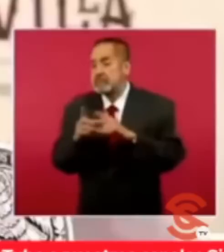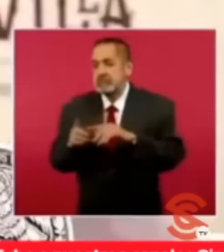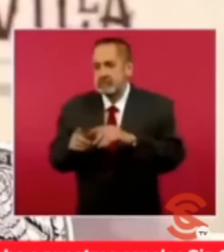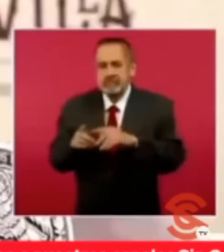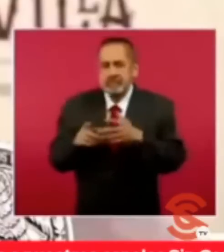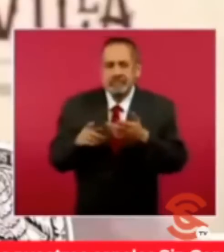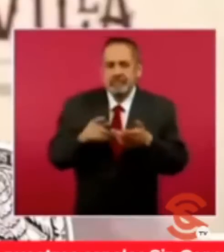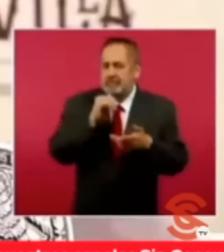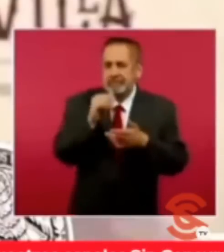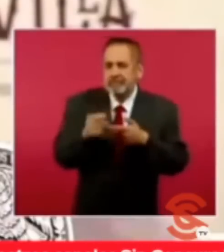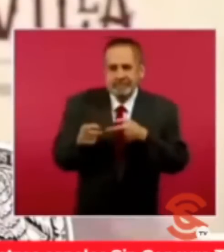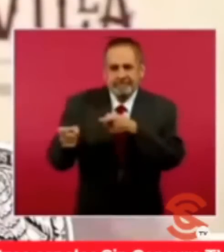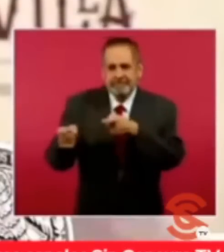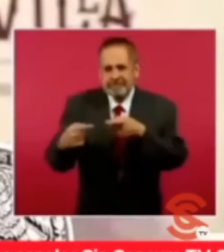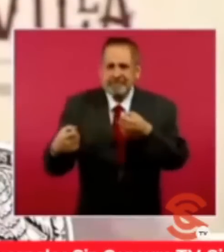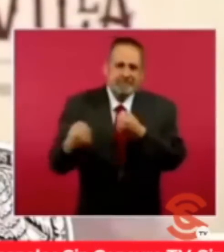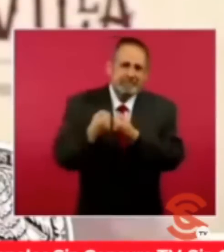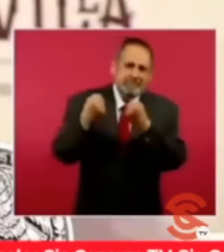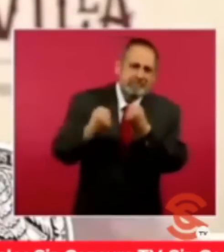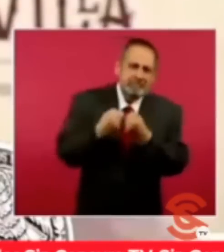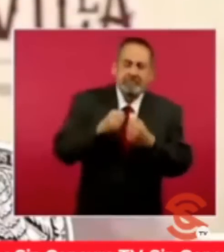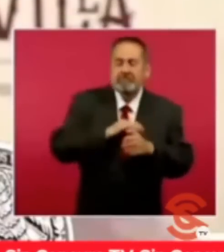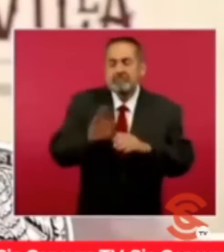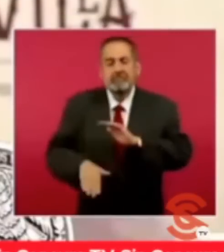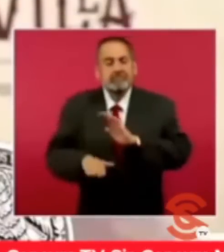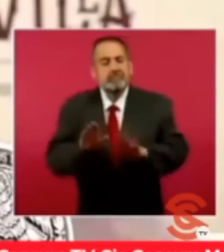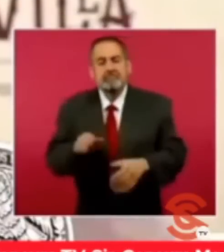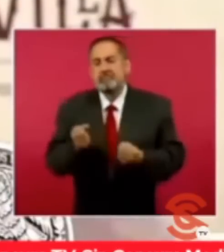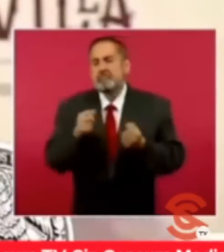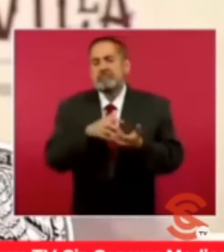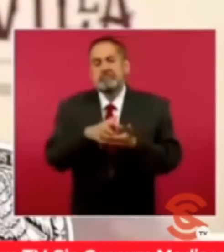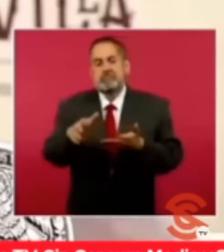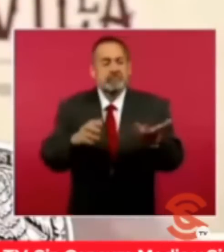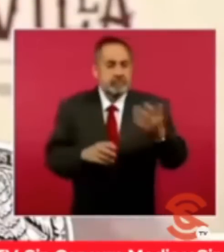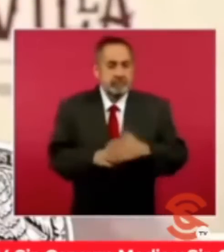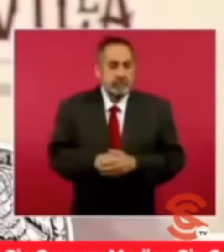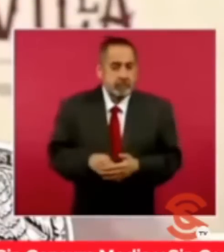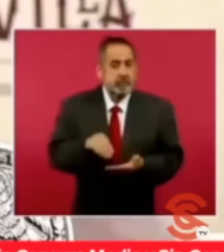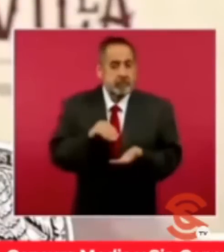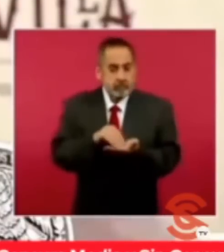fueron brutalmente masacrados. Tenemos entendido que hay